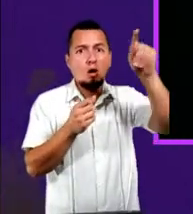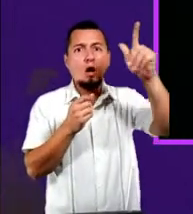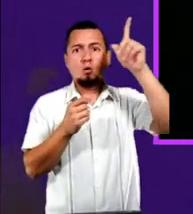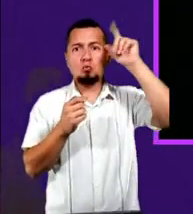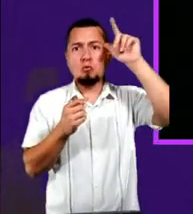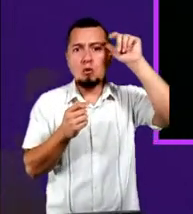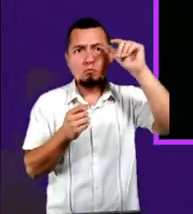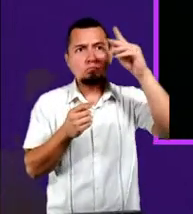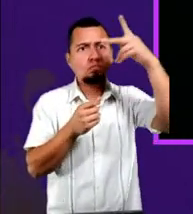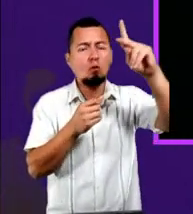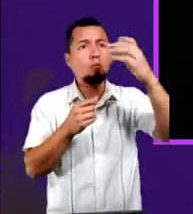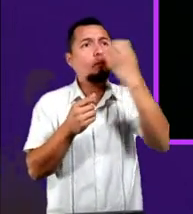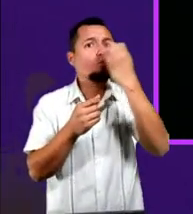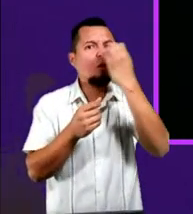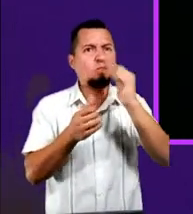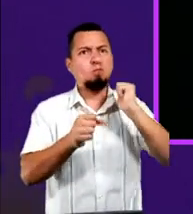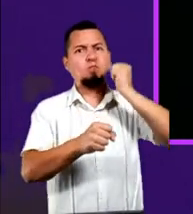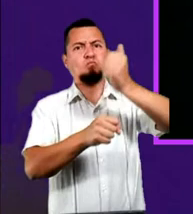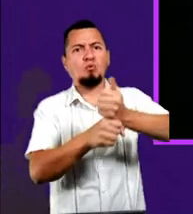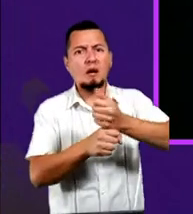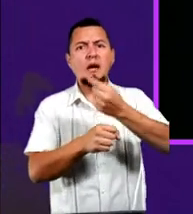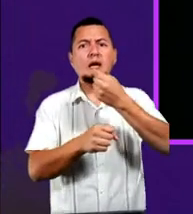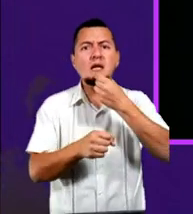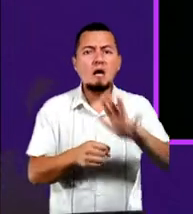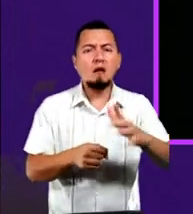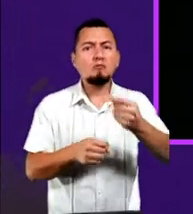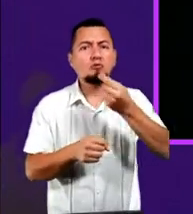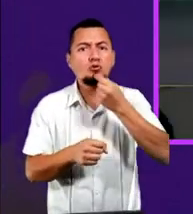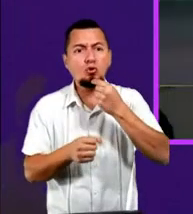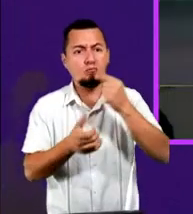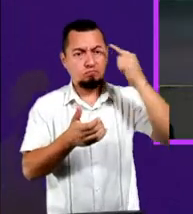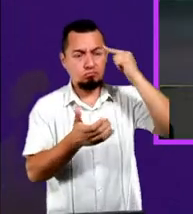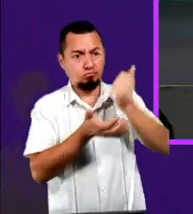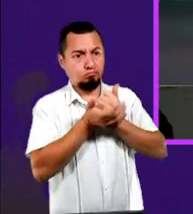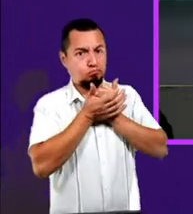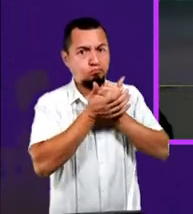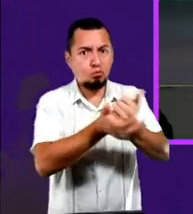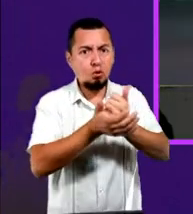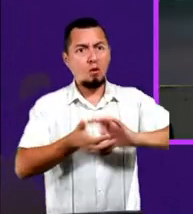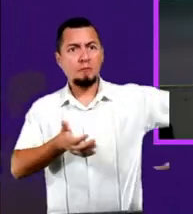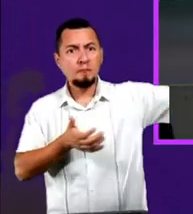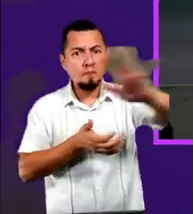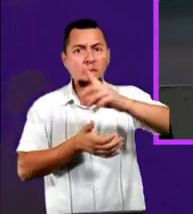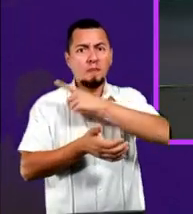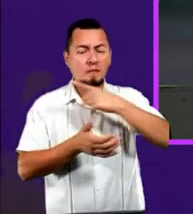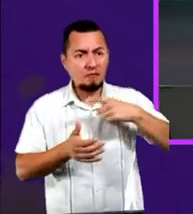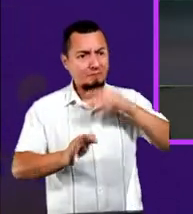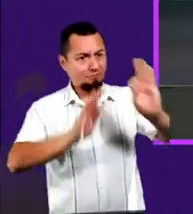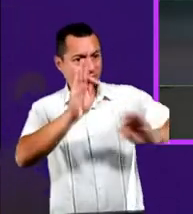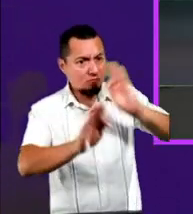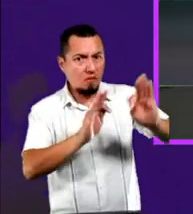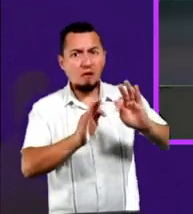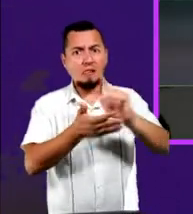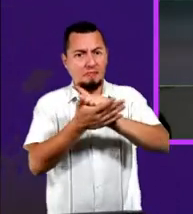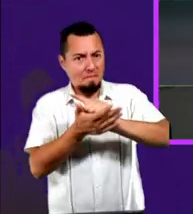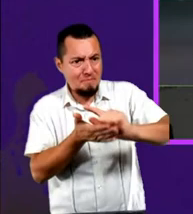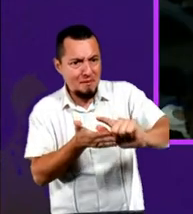niños y la urbanización y la higiene de Guadalajara.